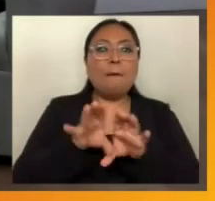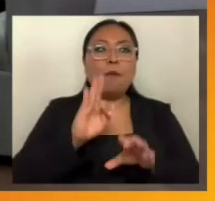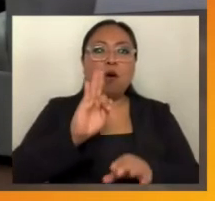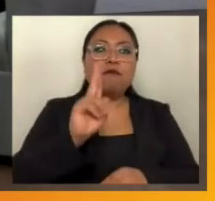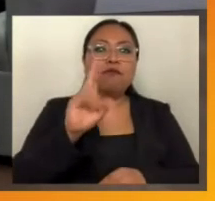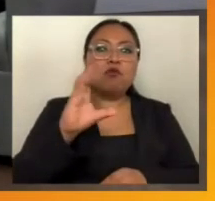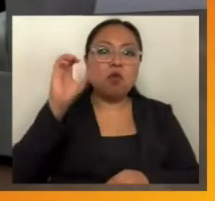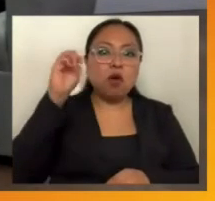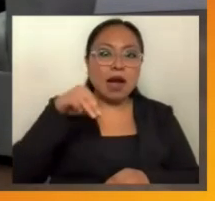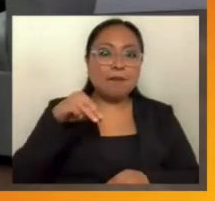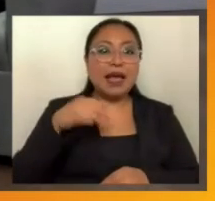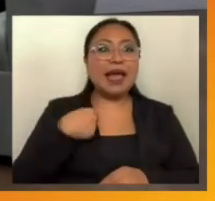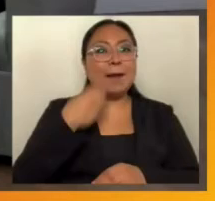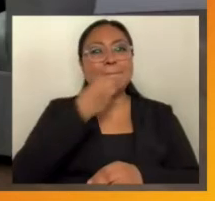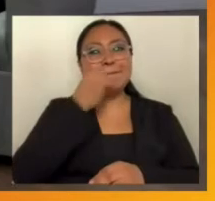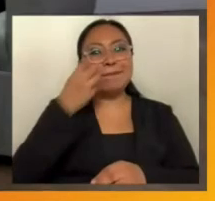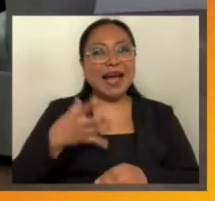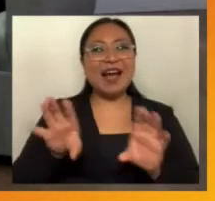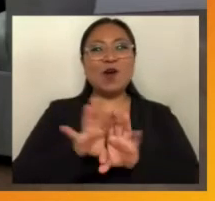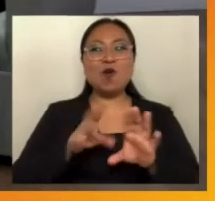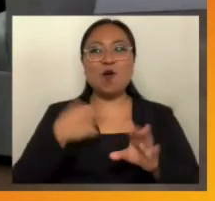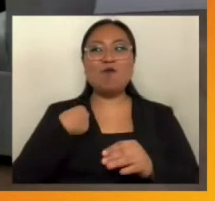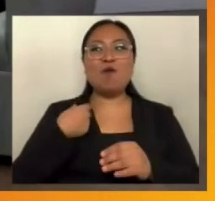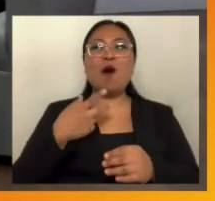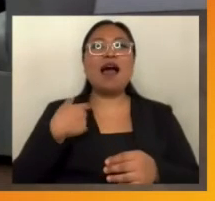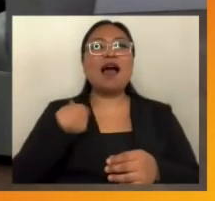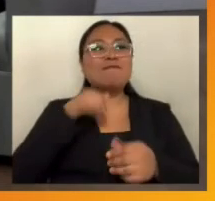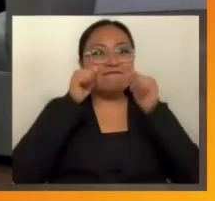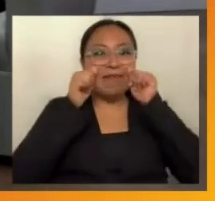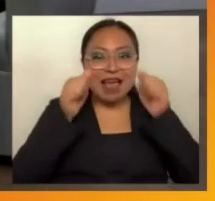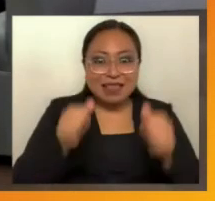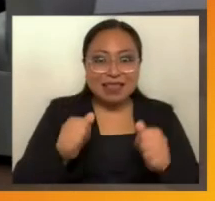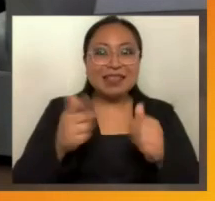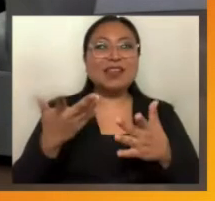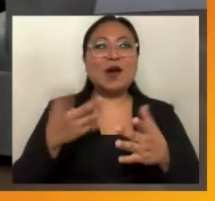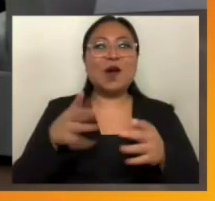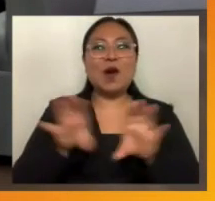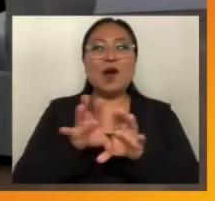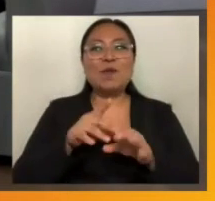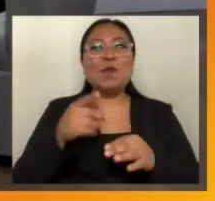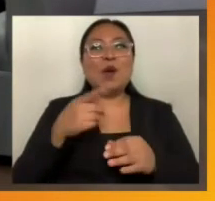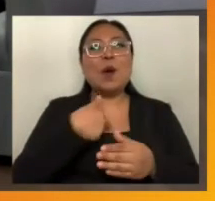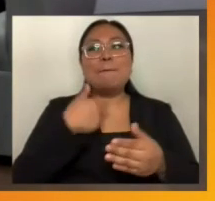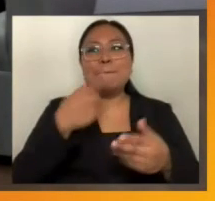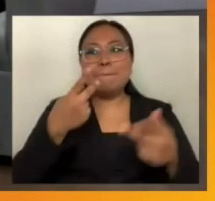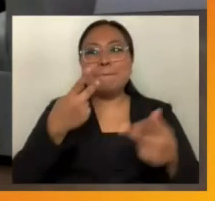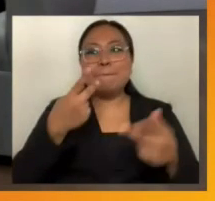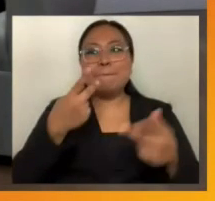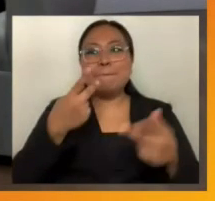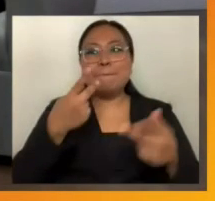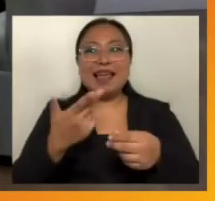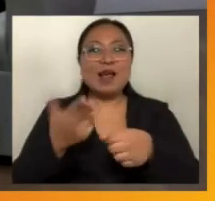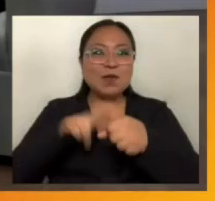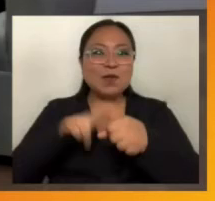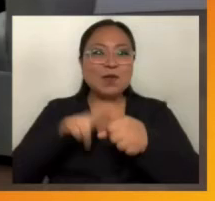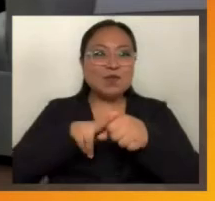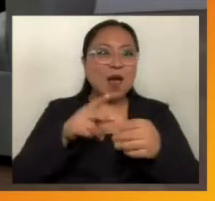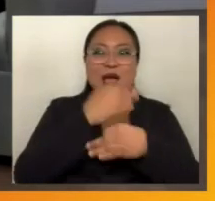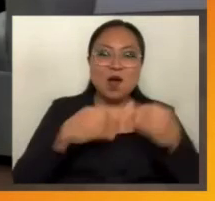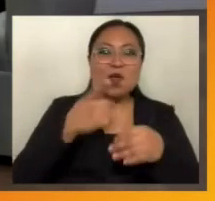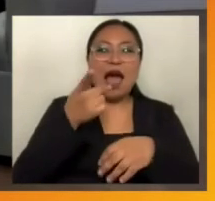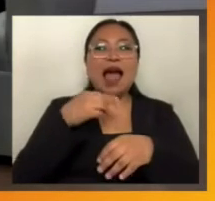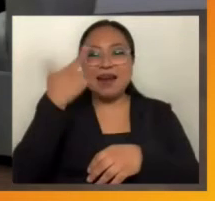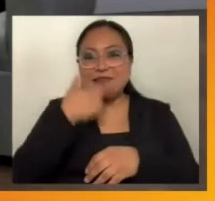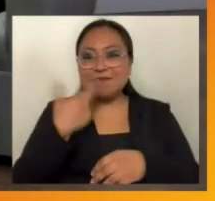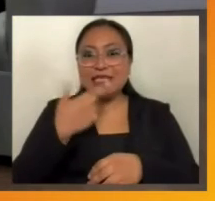increíble con nosotras, no solamente con nosotras, porque tienen esa atención con todas. Y pues agradecerles, porque gracias a ustedes mi mamá